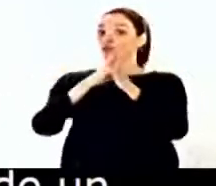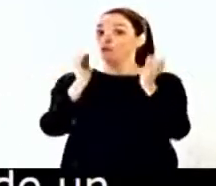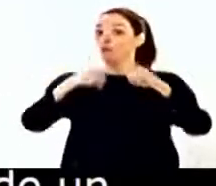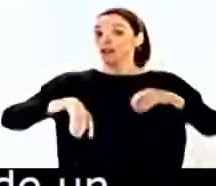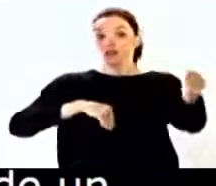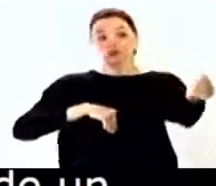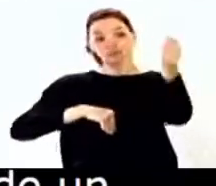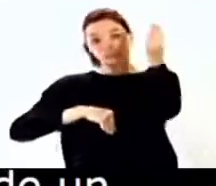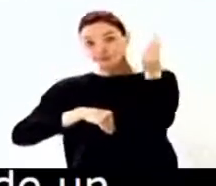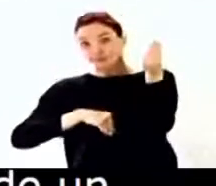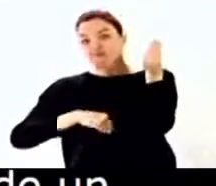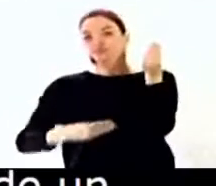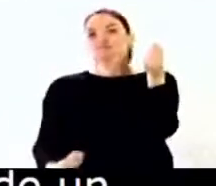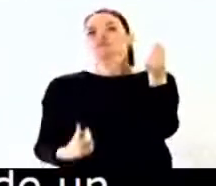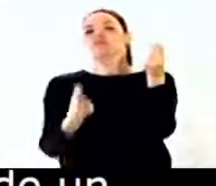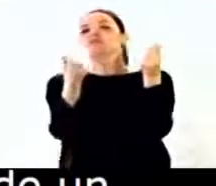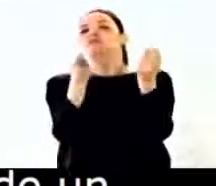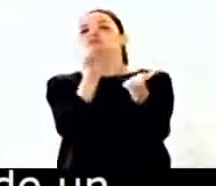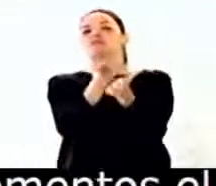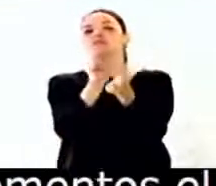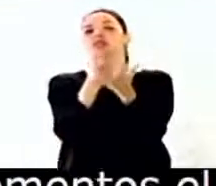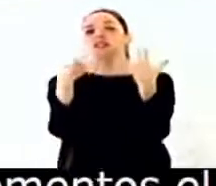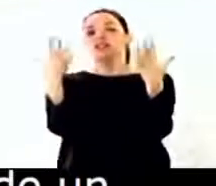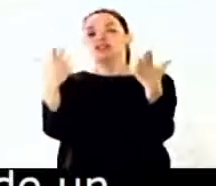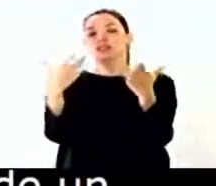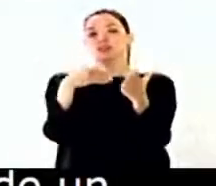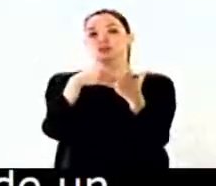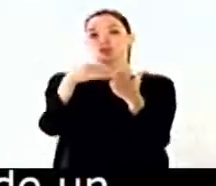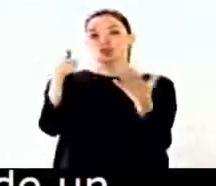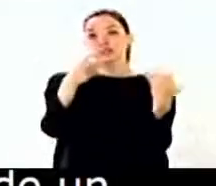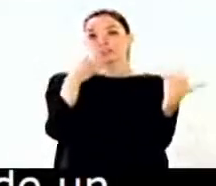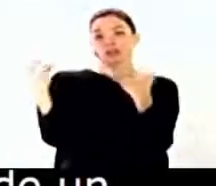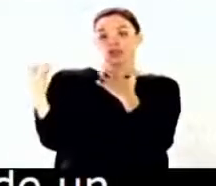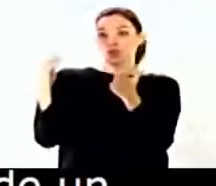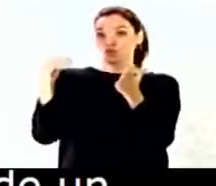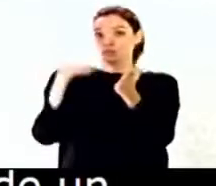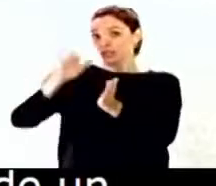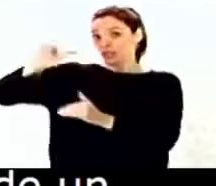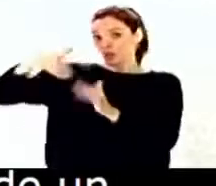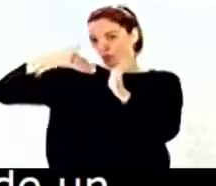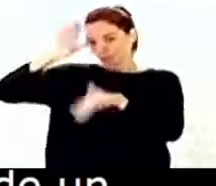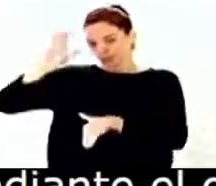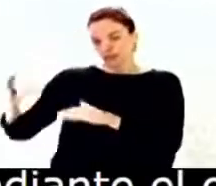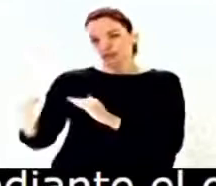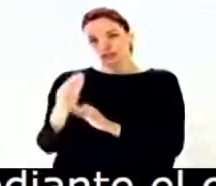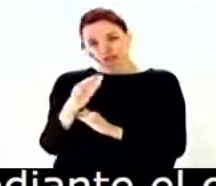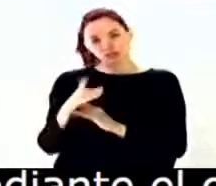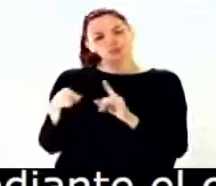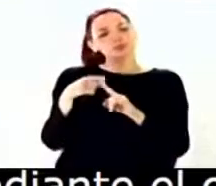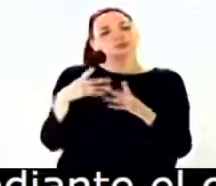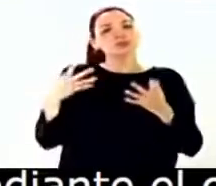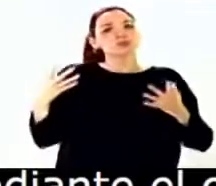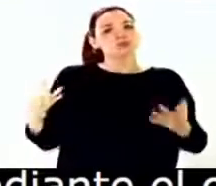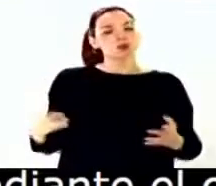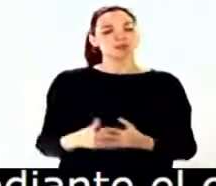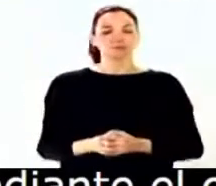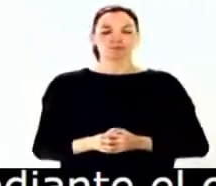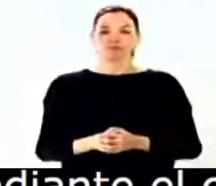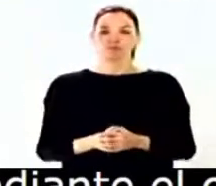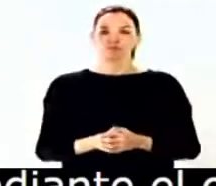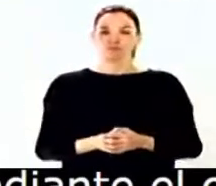región más de 10.700.000 euros para la